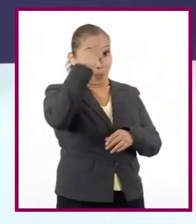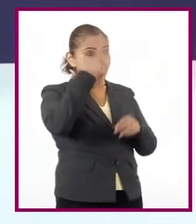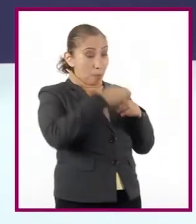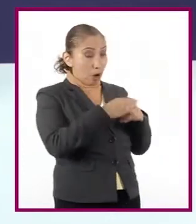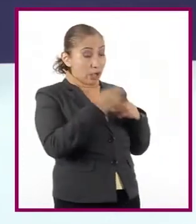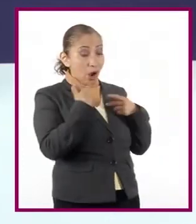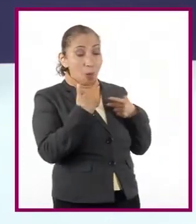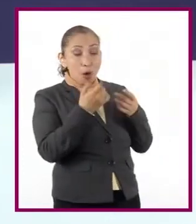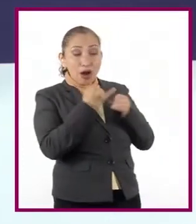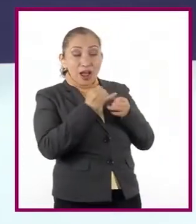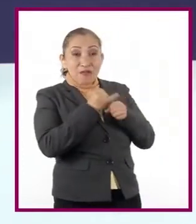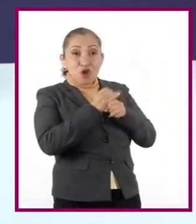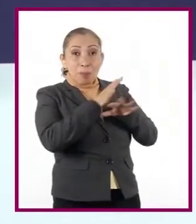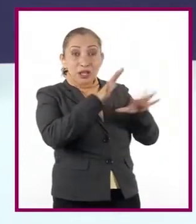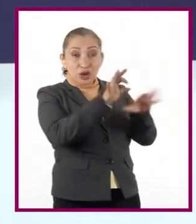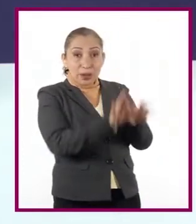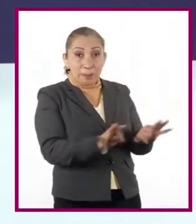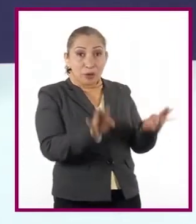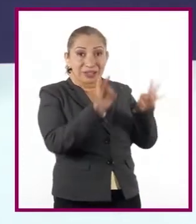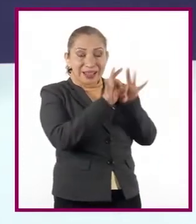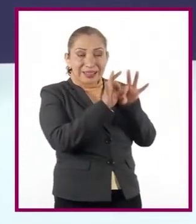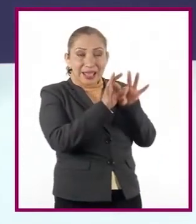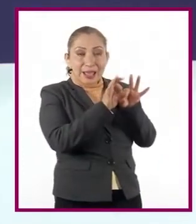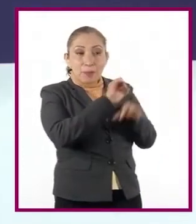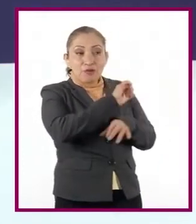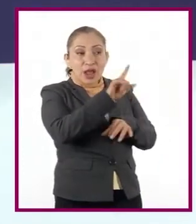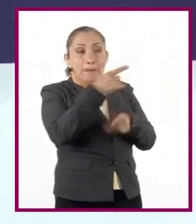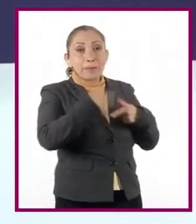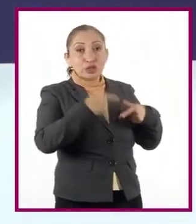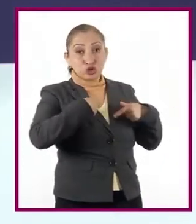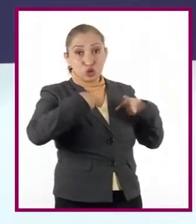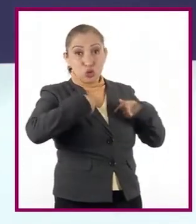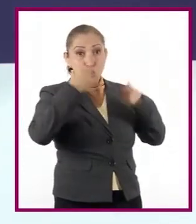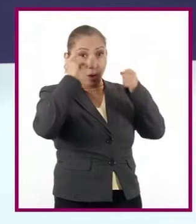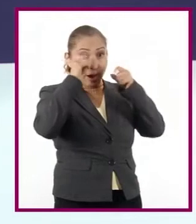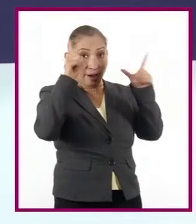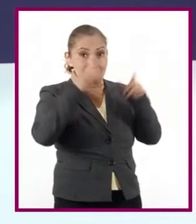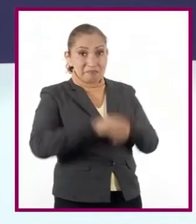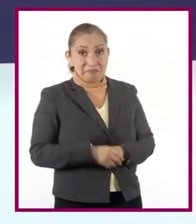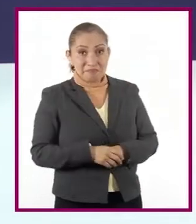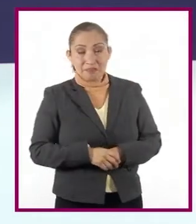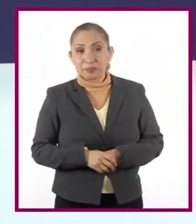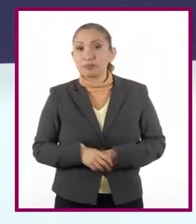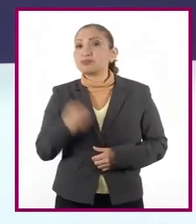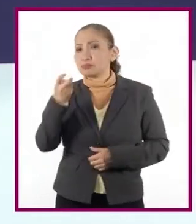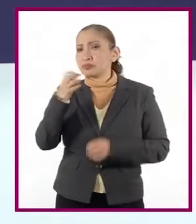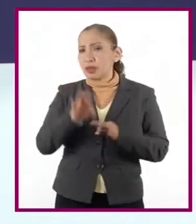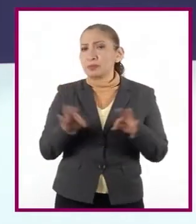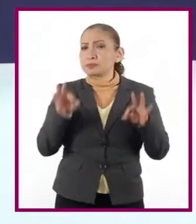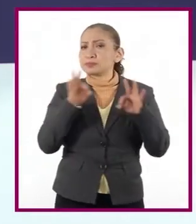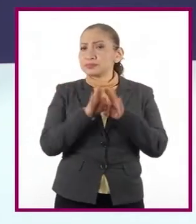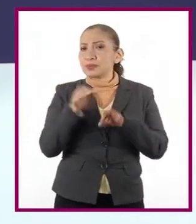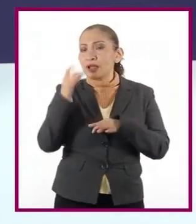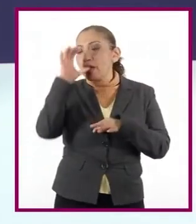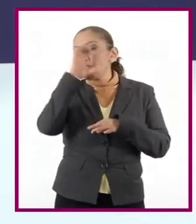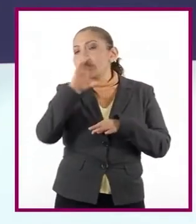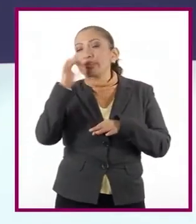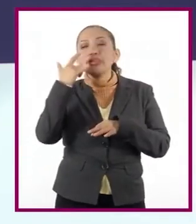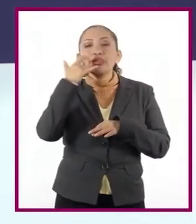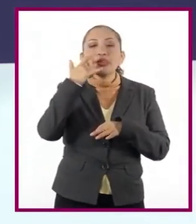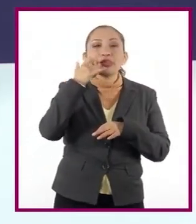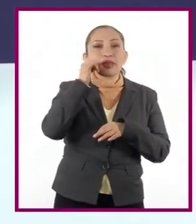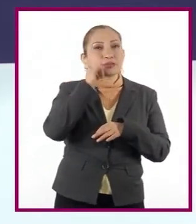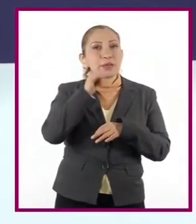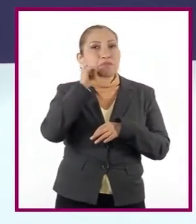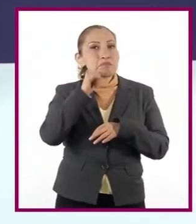datos personales y logros profesionales de la gente a la que admiro. Es algo importante la curiosidad.